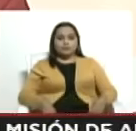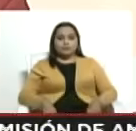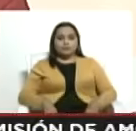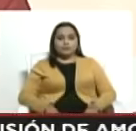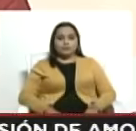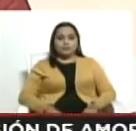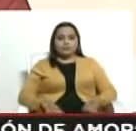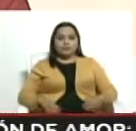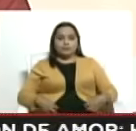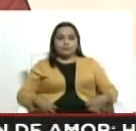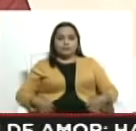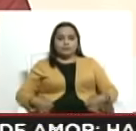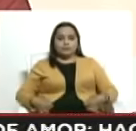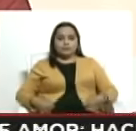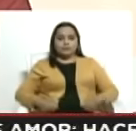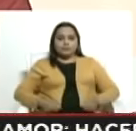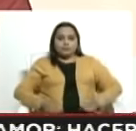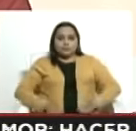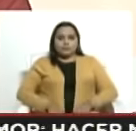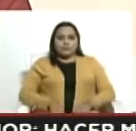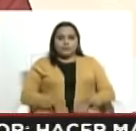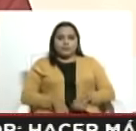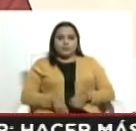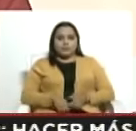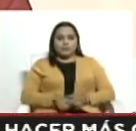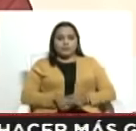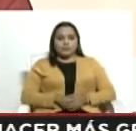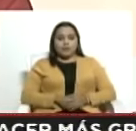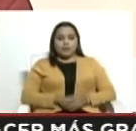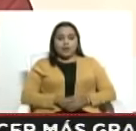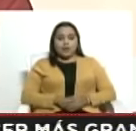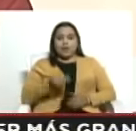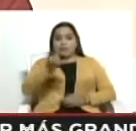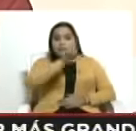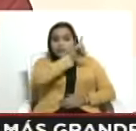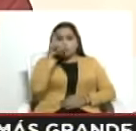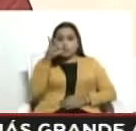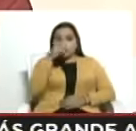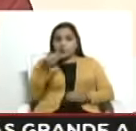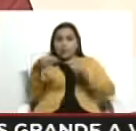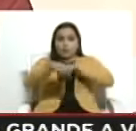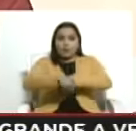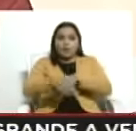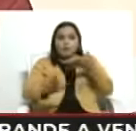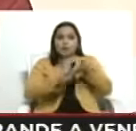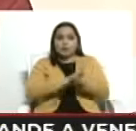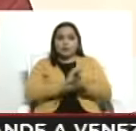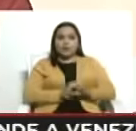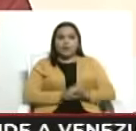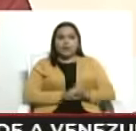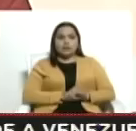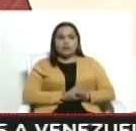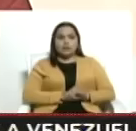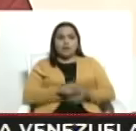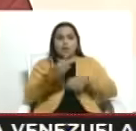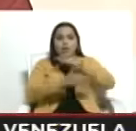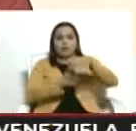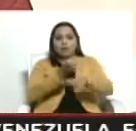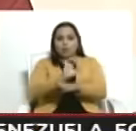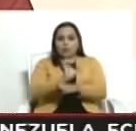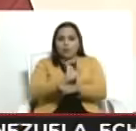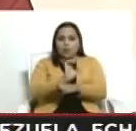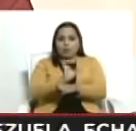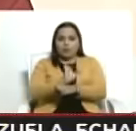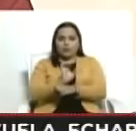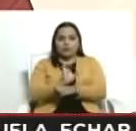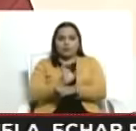Por supuesto, el Partido Socialista Unido de Venezuela rechaza la acción ejecutada por el gobierno de Ecuador